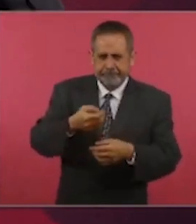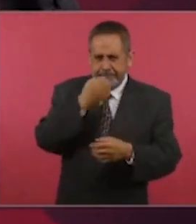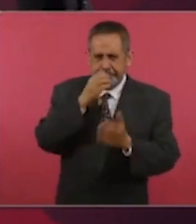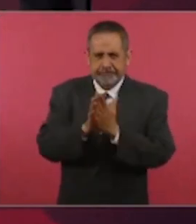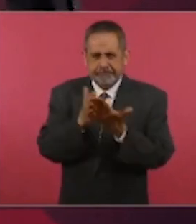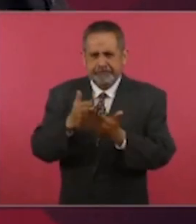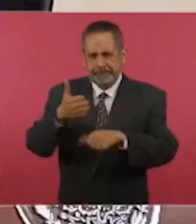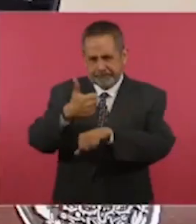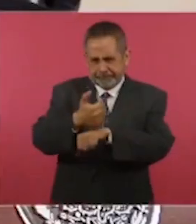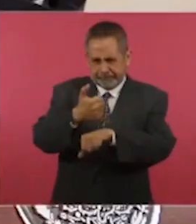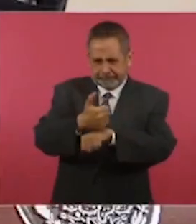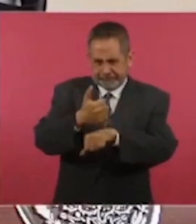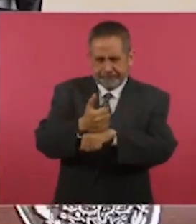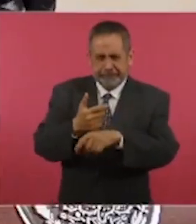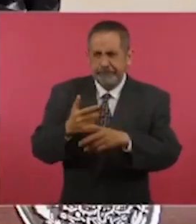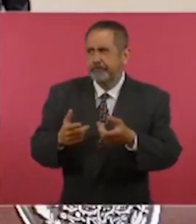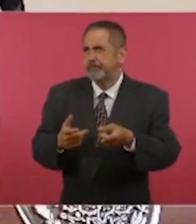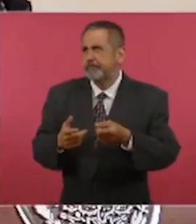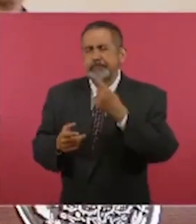Primero